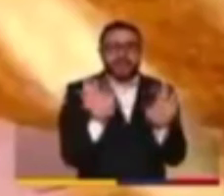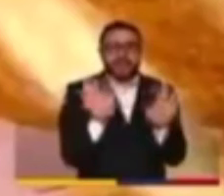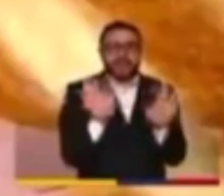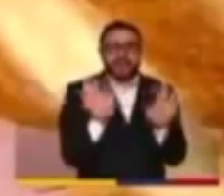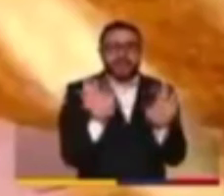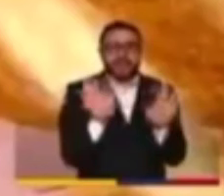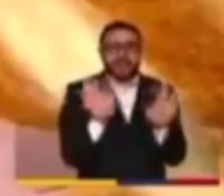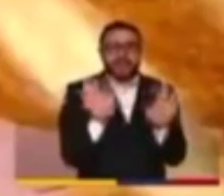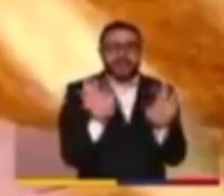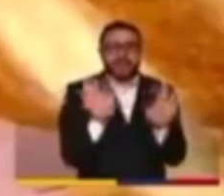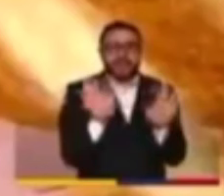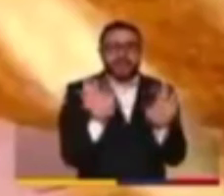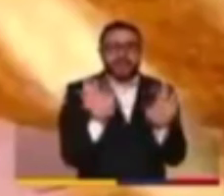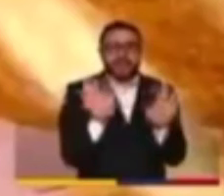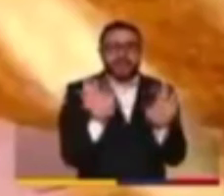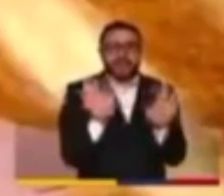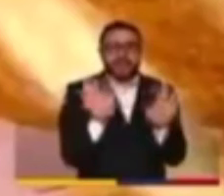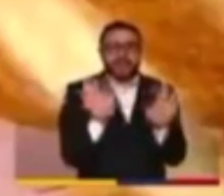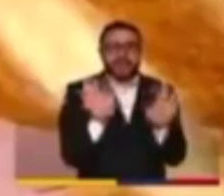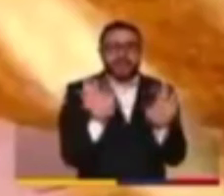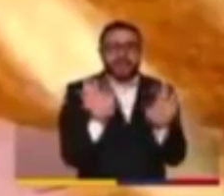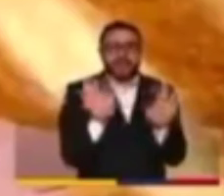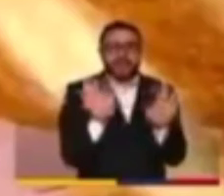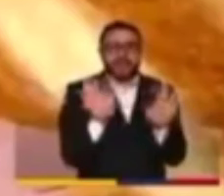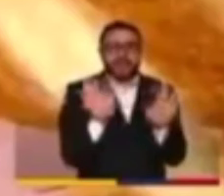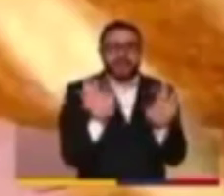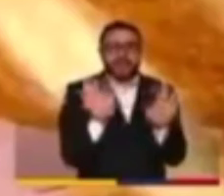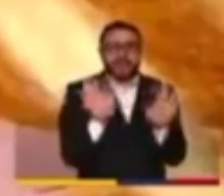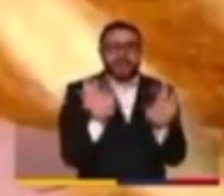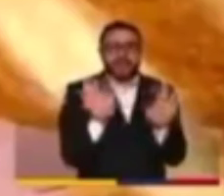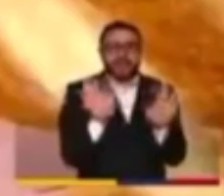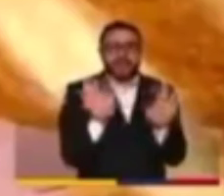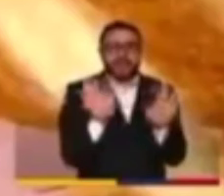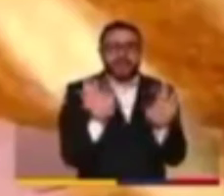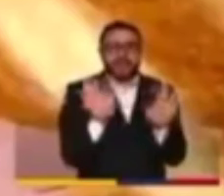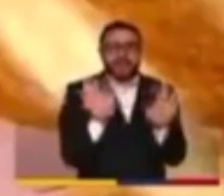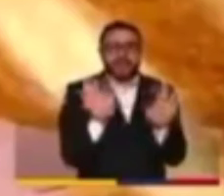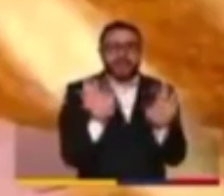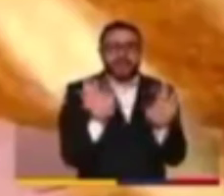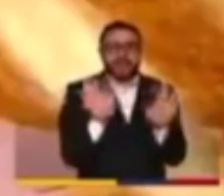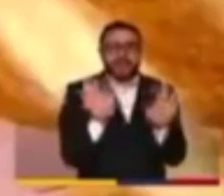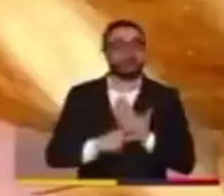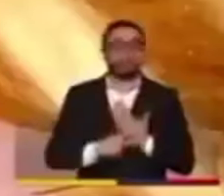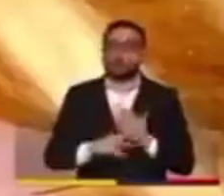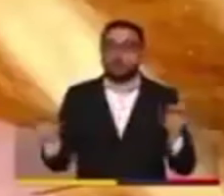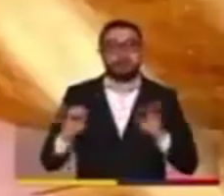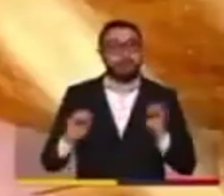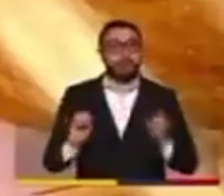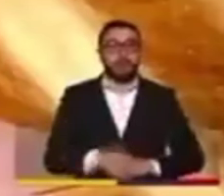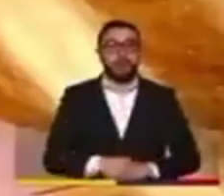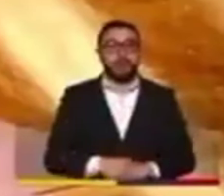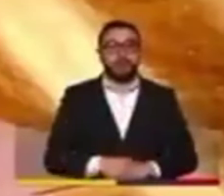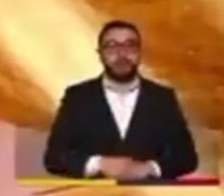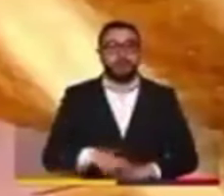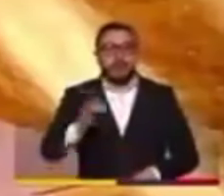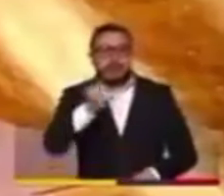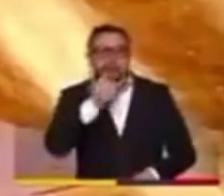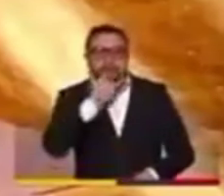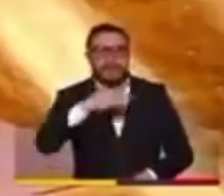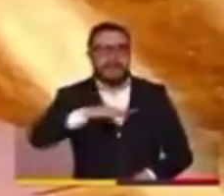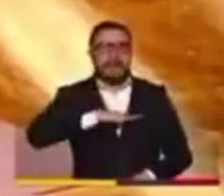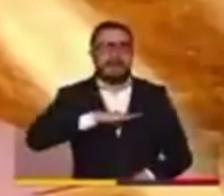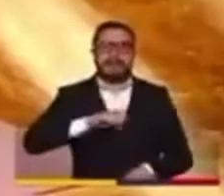en el recibo de la energía y tal. Escuchen esto y da algunas soluciones que se podrían implementar. ¿Qué le pasa a los alcaldes del